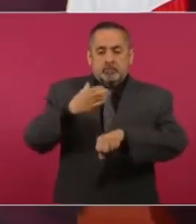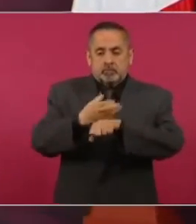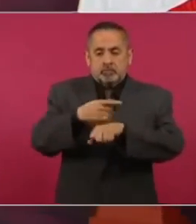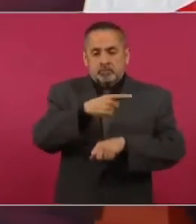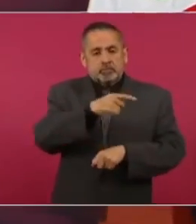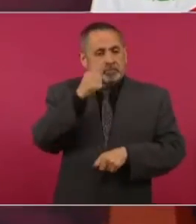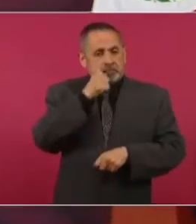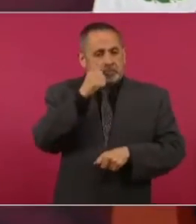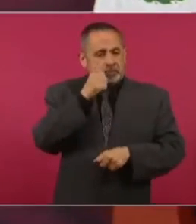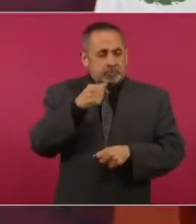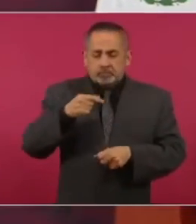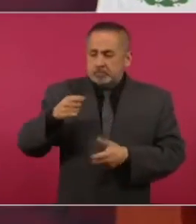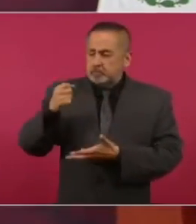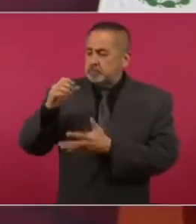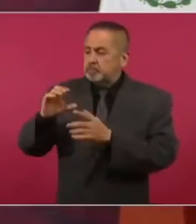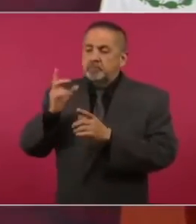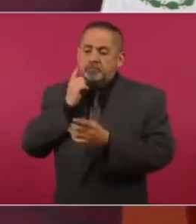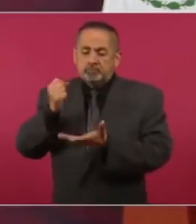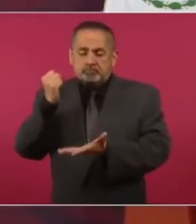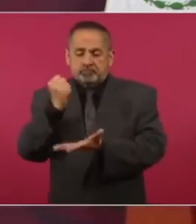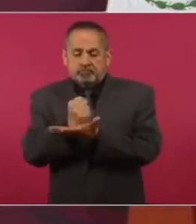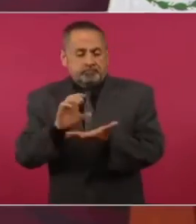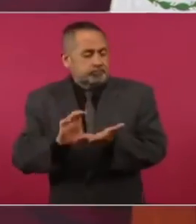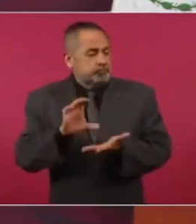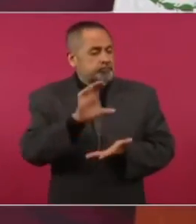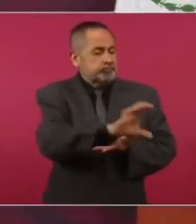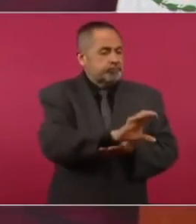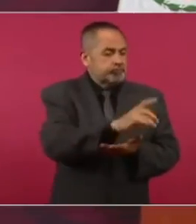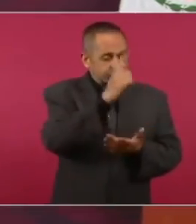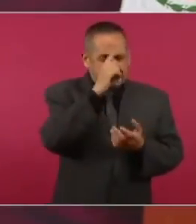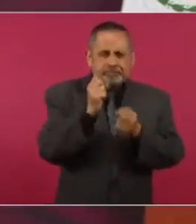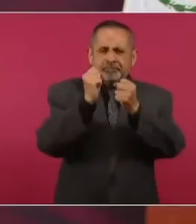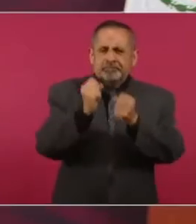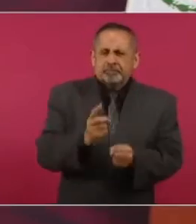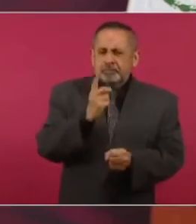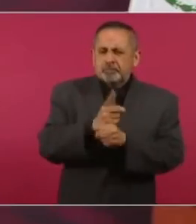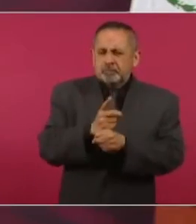autorizaba el Congreso una partida para seguridad